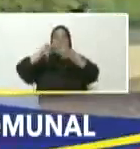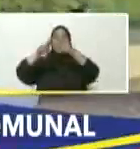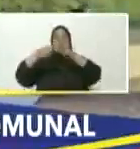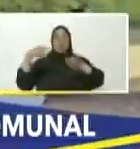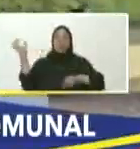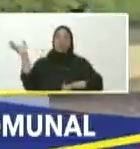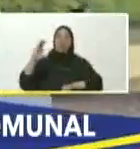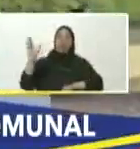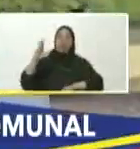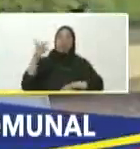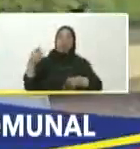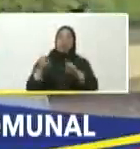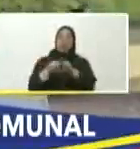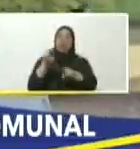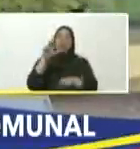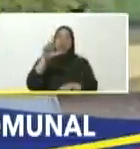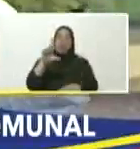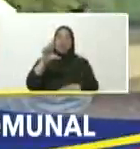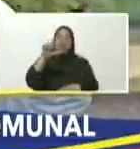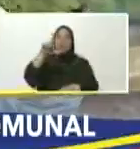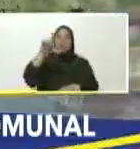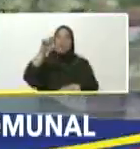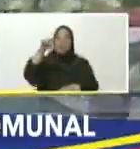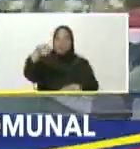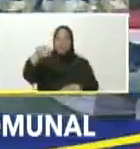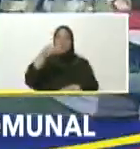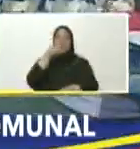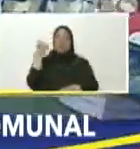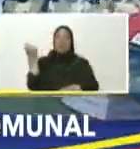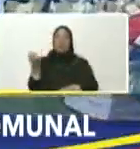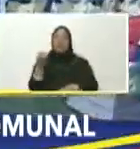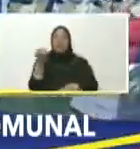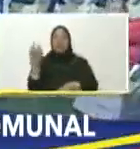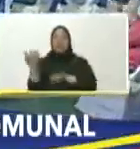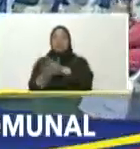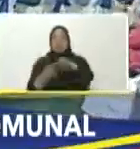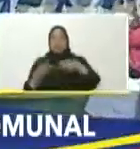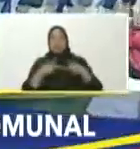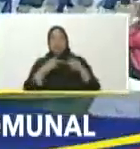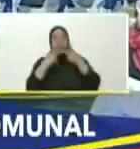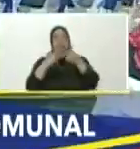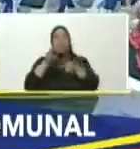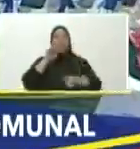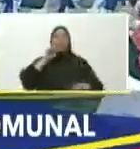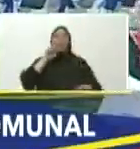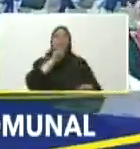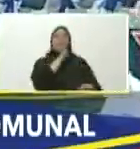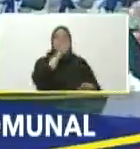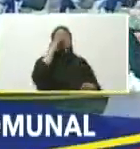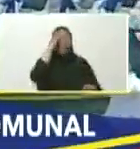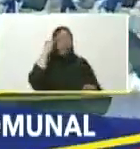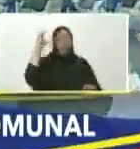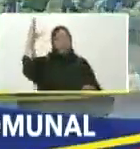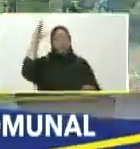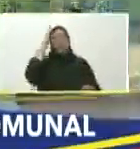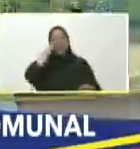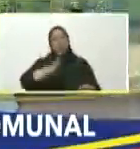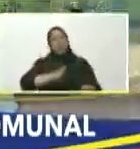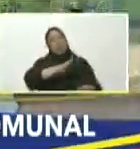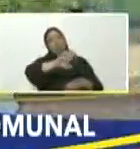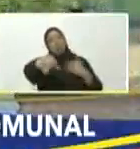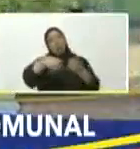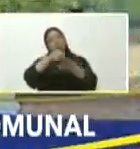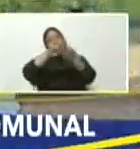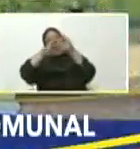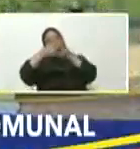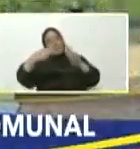con el adn y pondremos nuestra mejor voluntad en nombre de dios padre todopoderoso por la paz total de